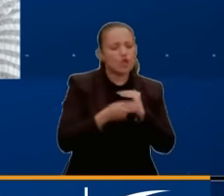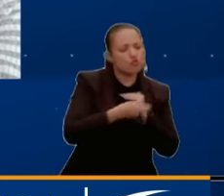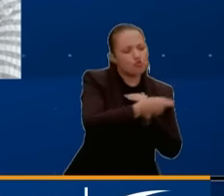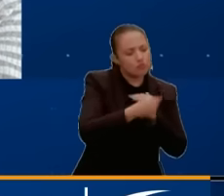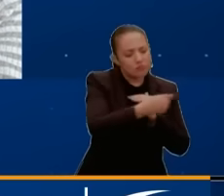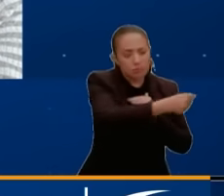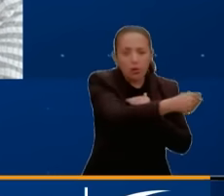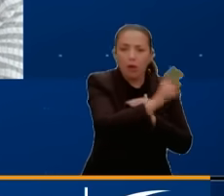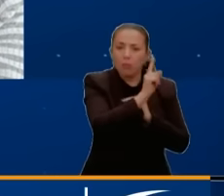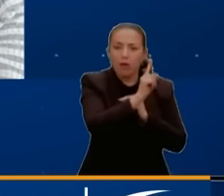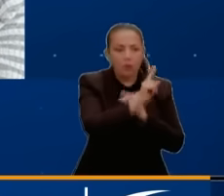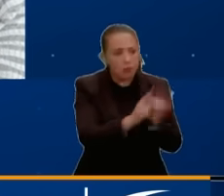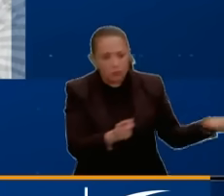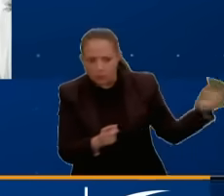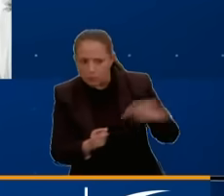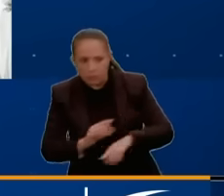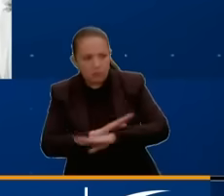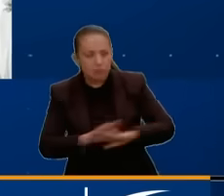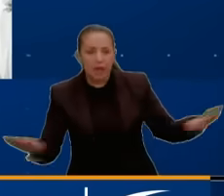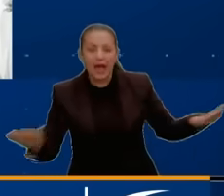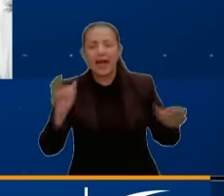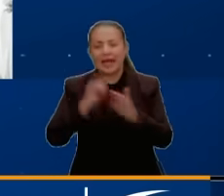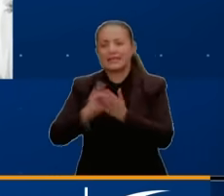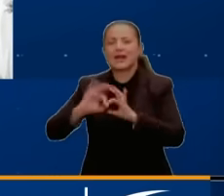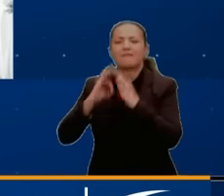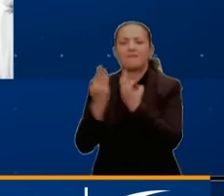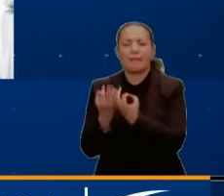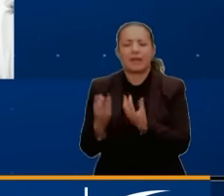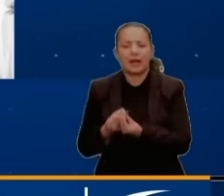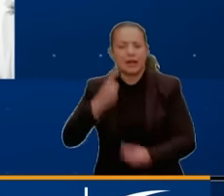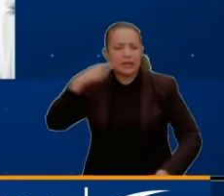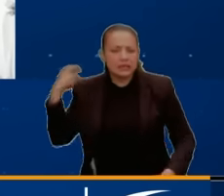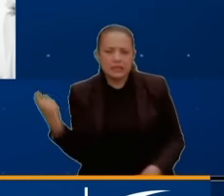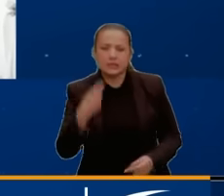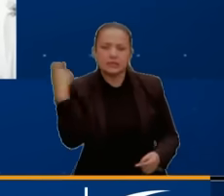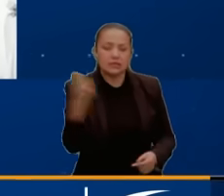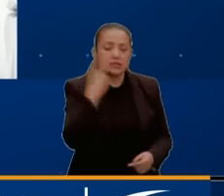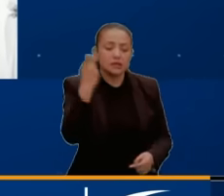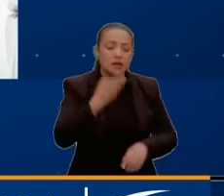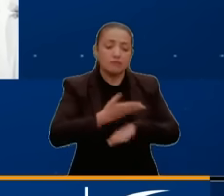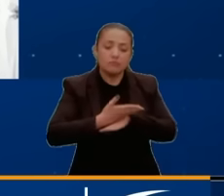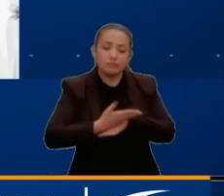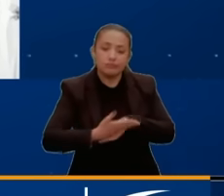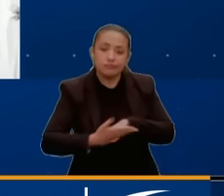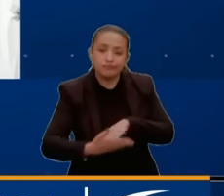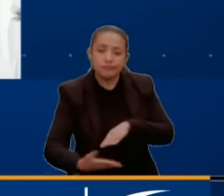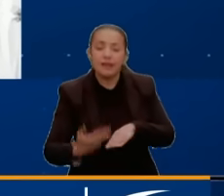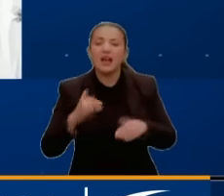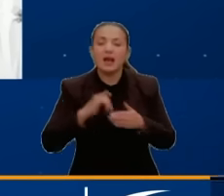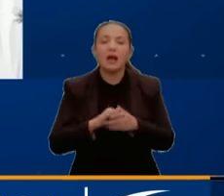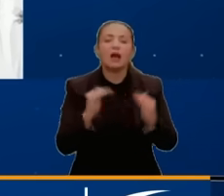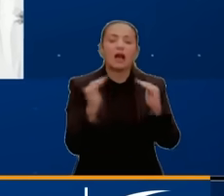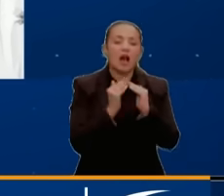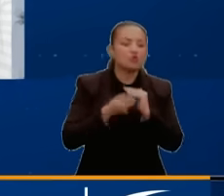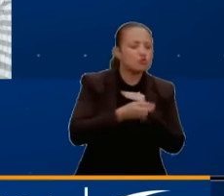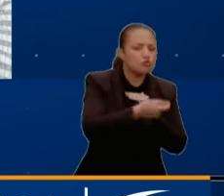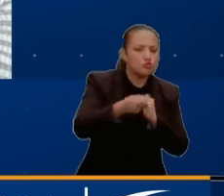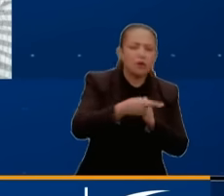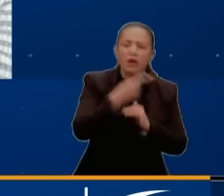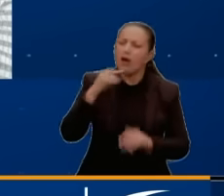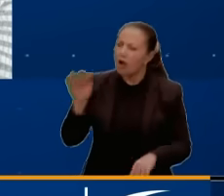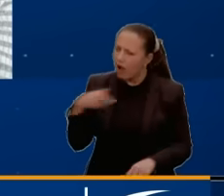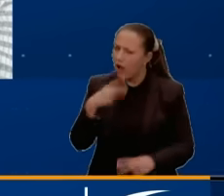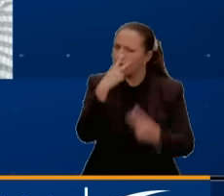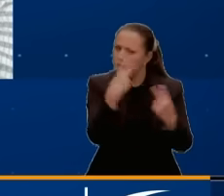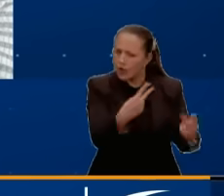nunca llegó de vuelta. Por eso la familia empezó la búsqueda y horas después, vecinos le dijeron que la habían visto